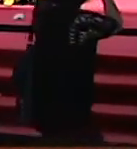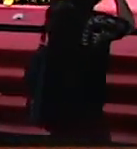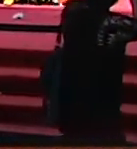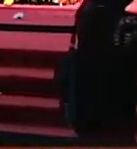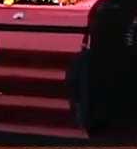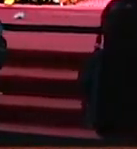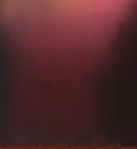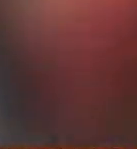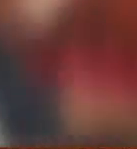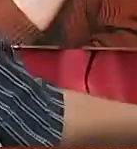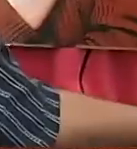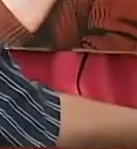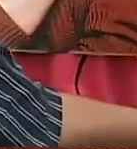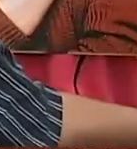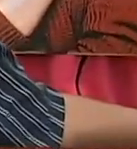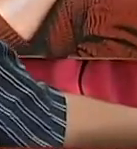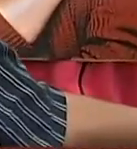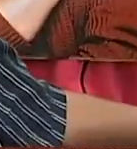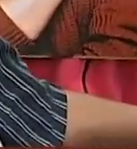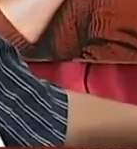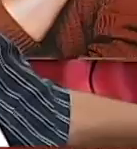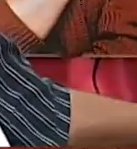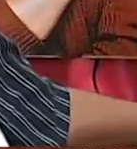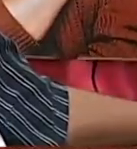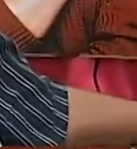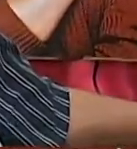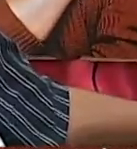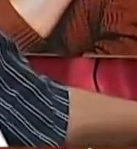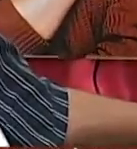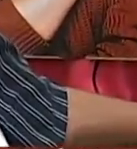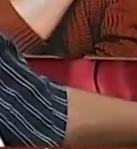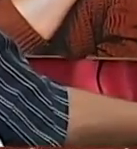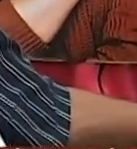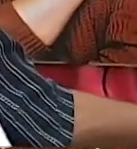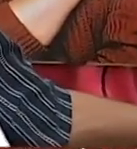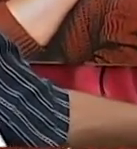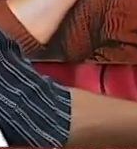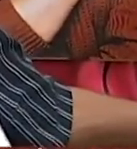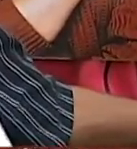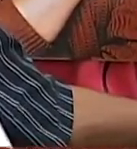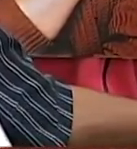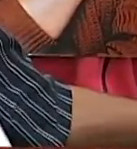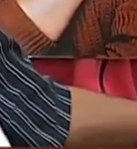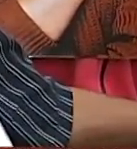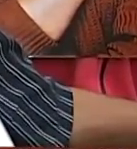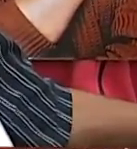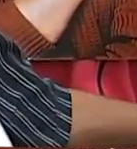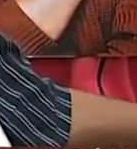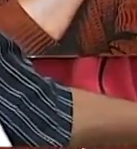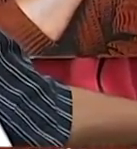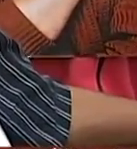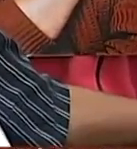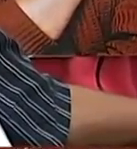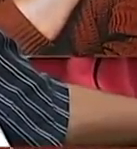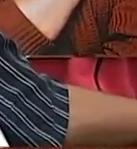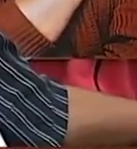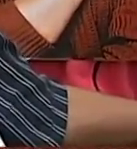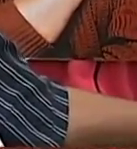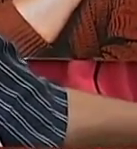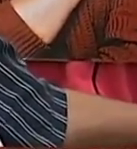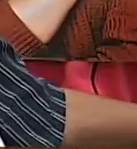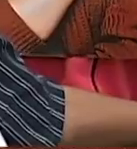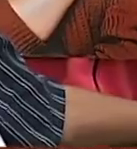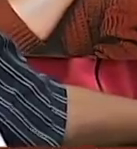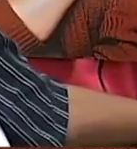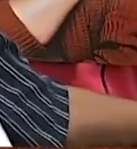Aguilera Valadez. Tampoco me quería perder esta experiencia de un personaje que estuvo en todos los días de